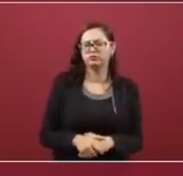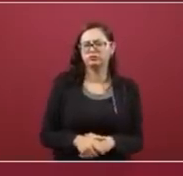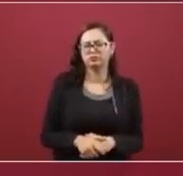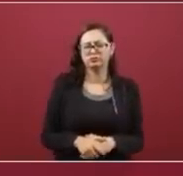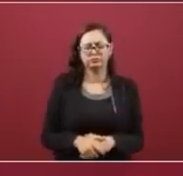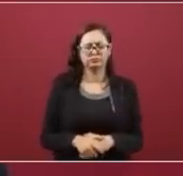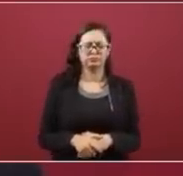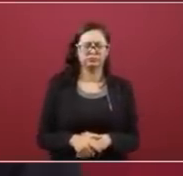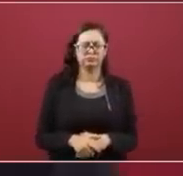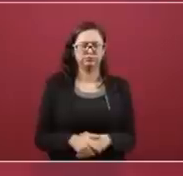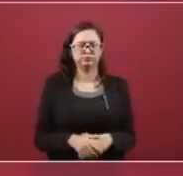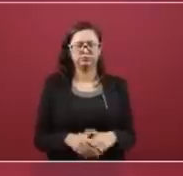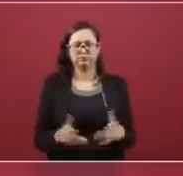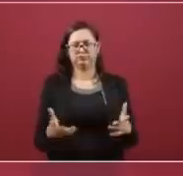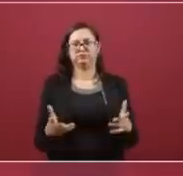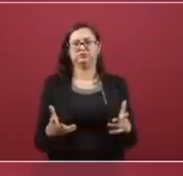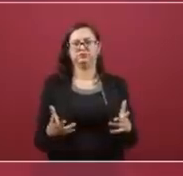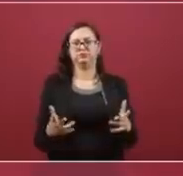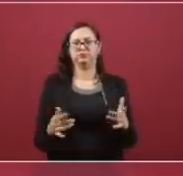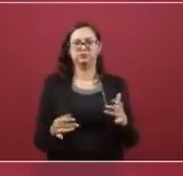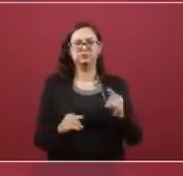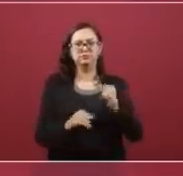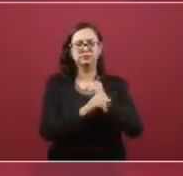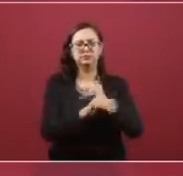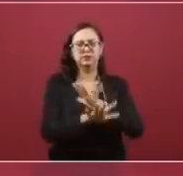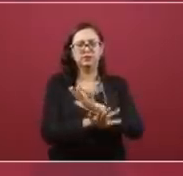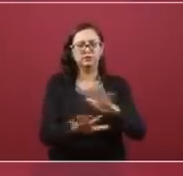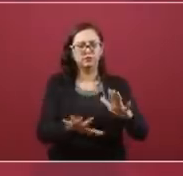Entonces cuando me presente el informe el